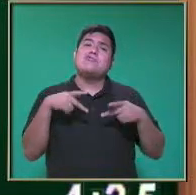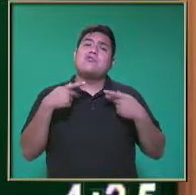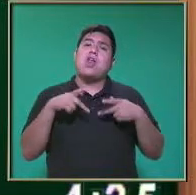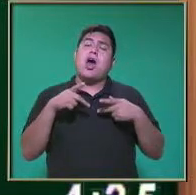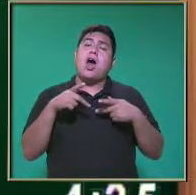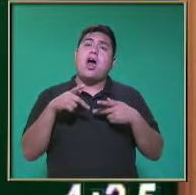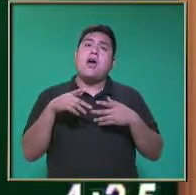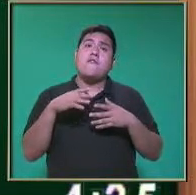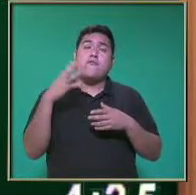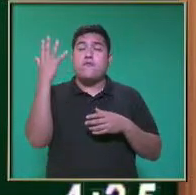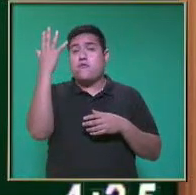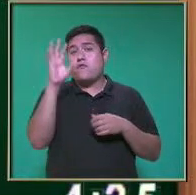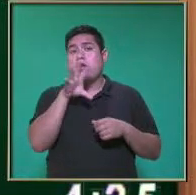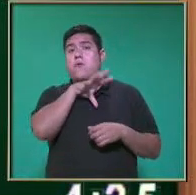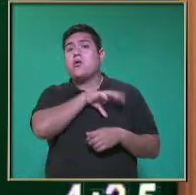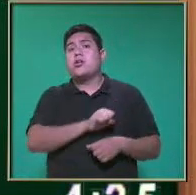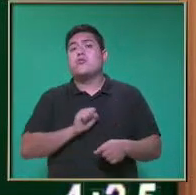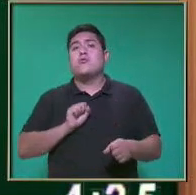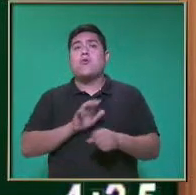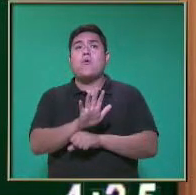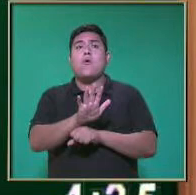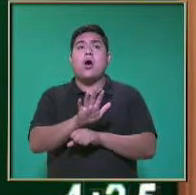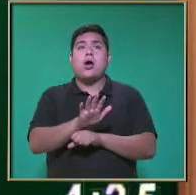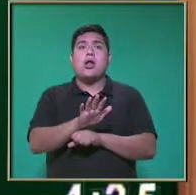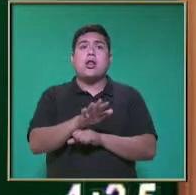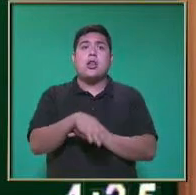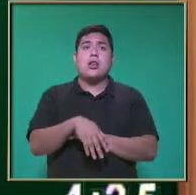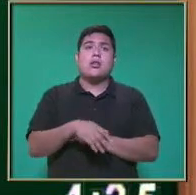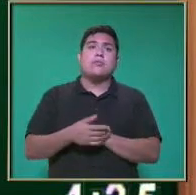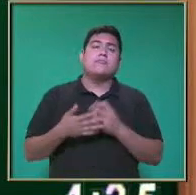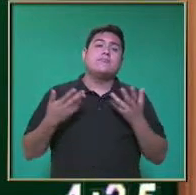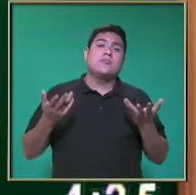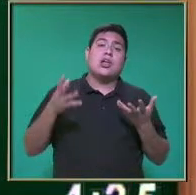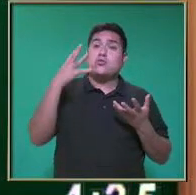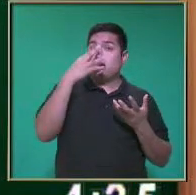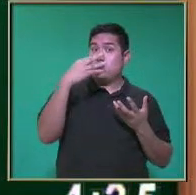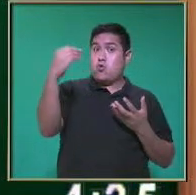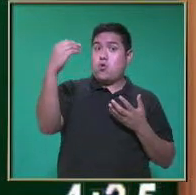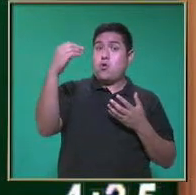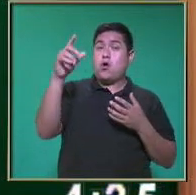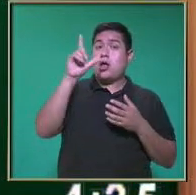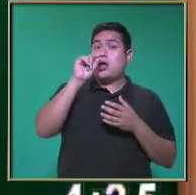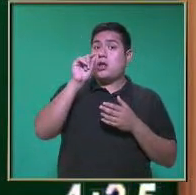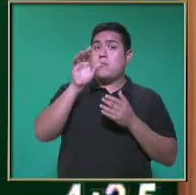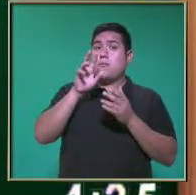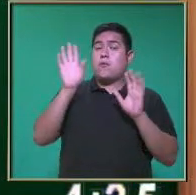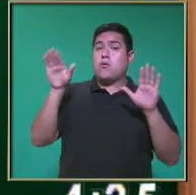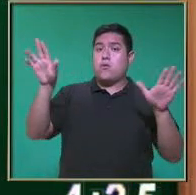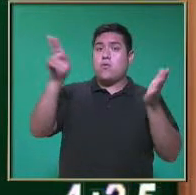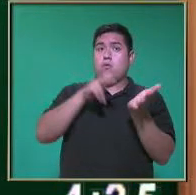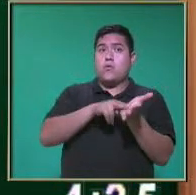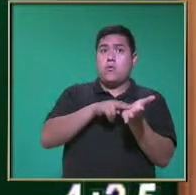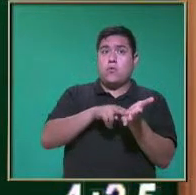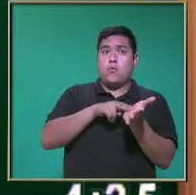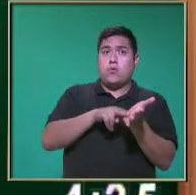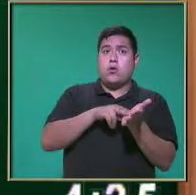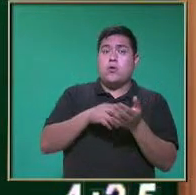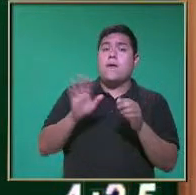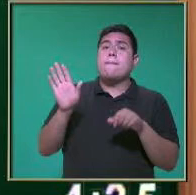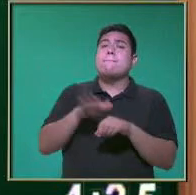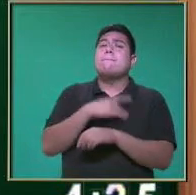The crow? Why? ¿Cuál es tu personaje favorito en esta fábula? ¿El zorro? ¿El cuervo? ¿Y por